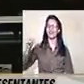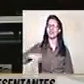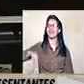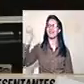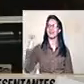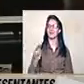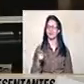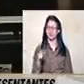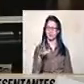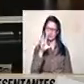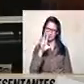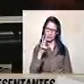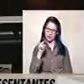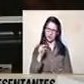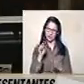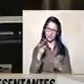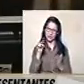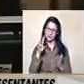5.700